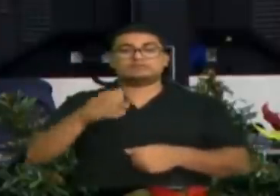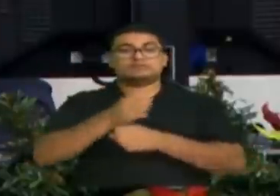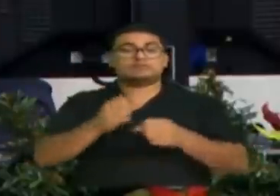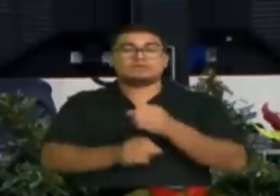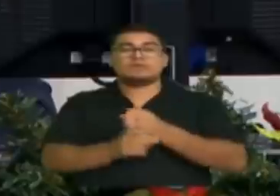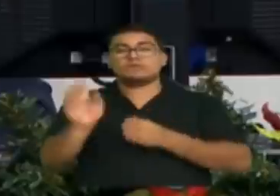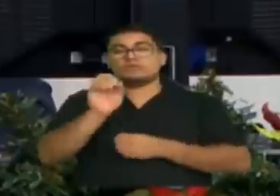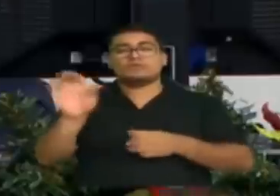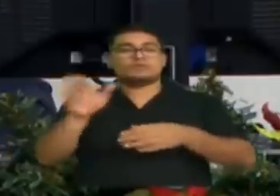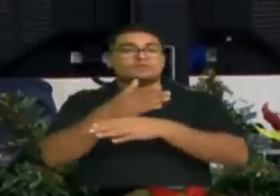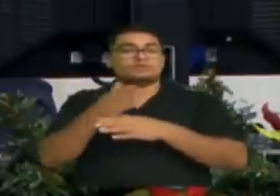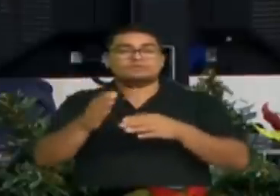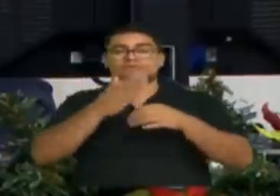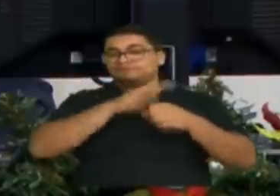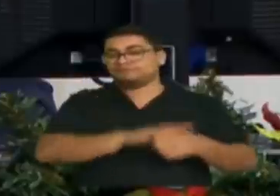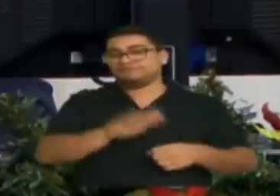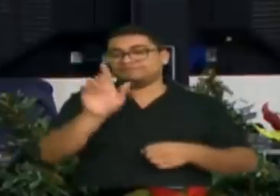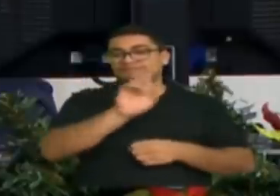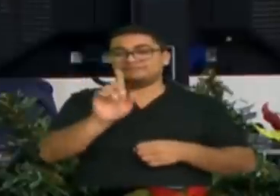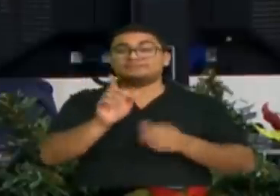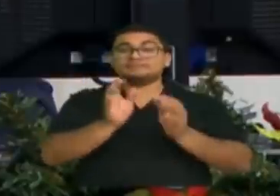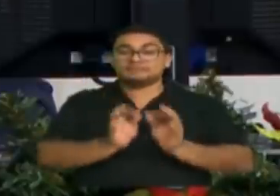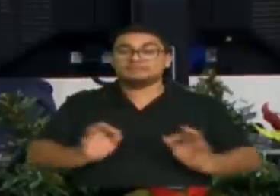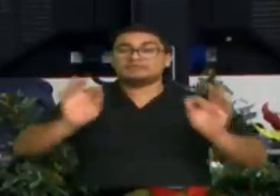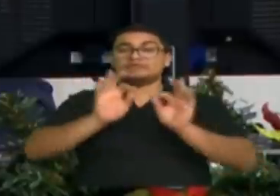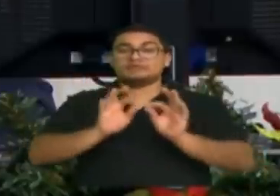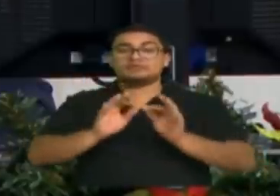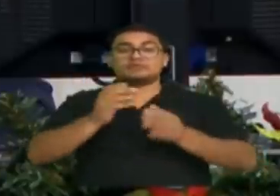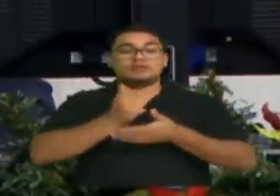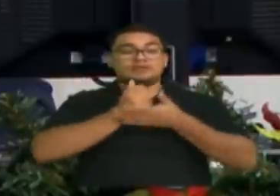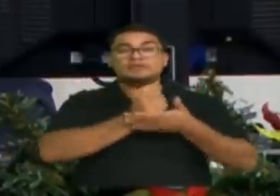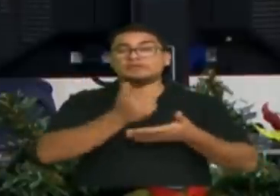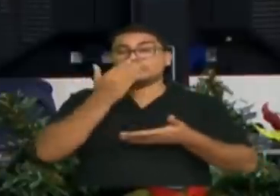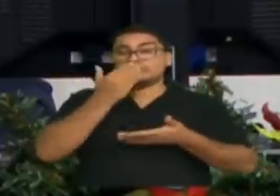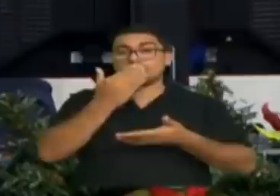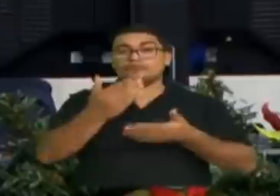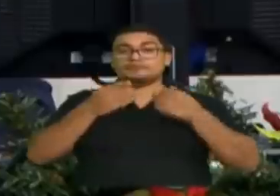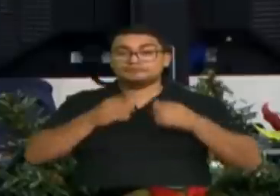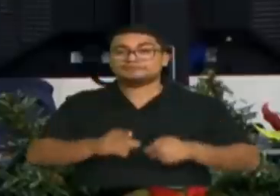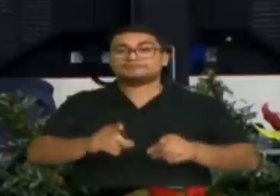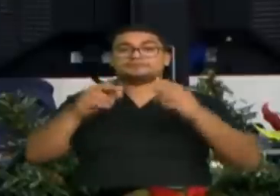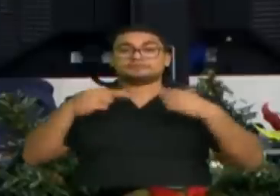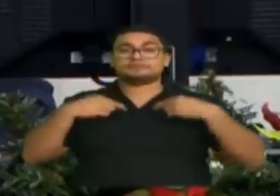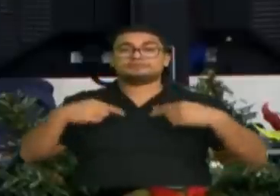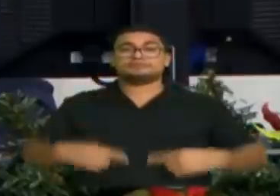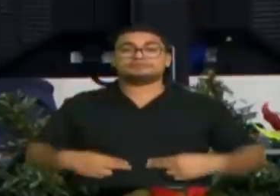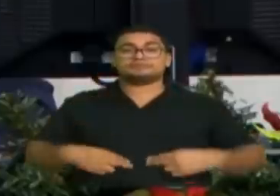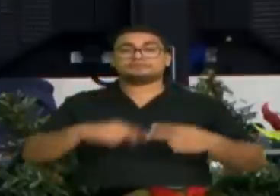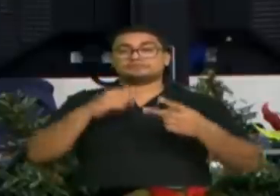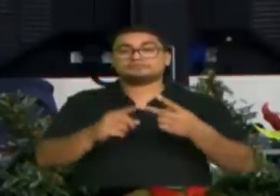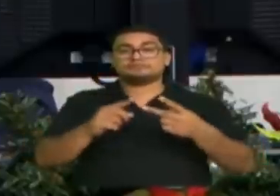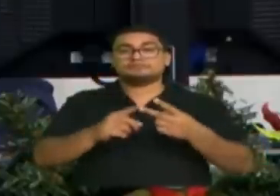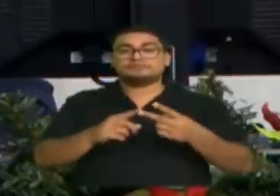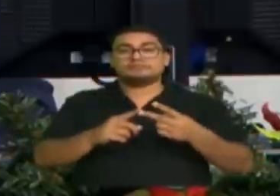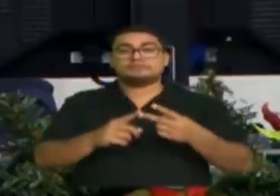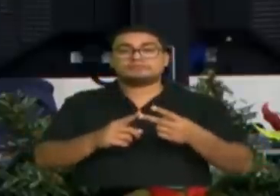sexo o de cualquier otra clase, que les asegure un bienestar compatible con la dignidad humana. 2.